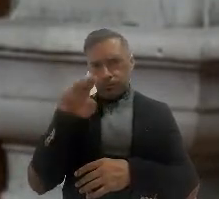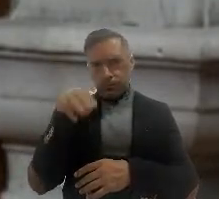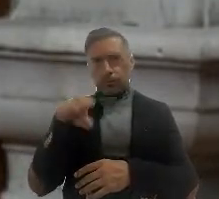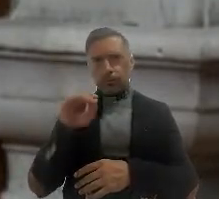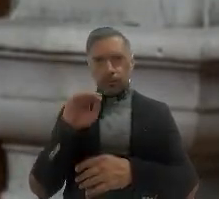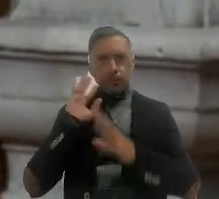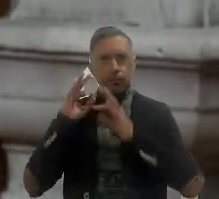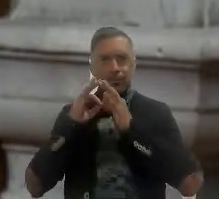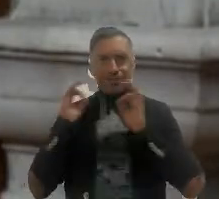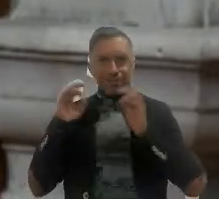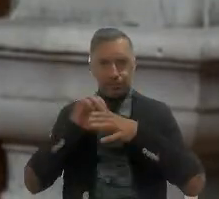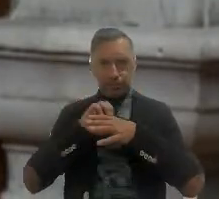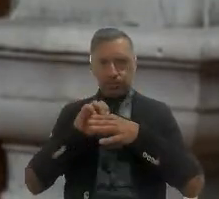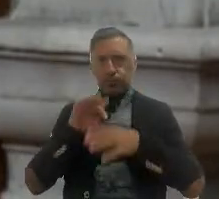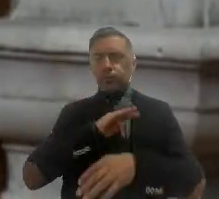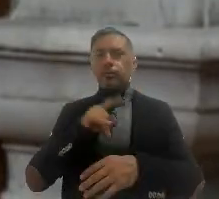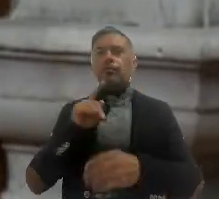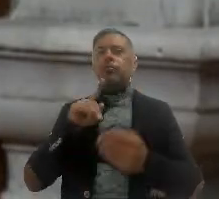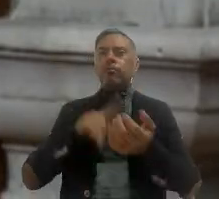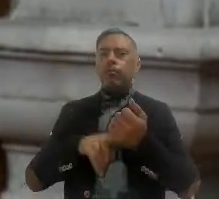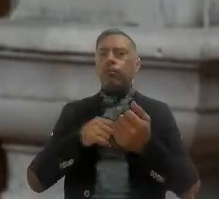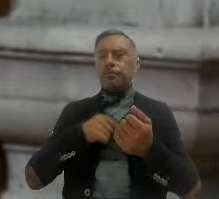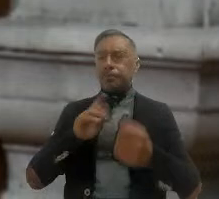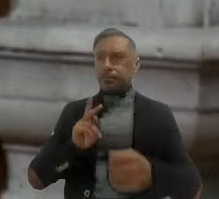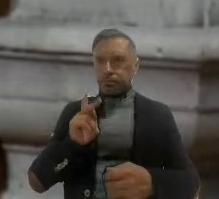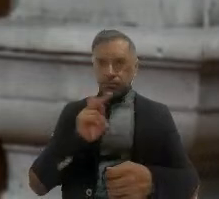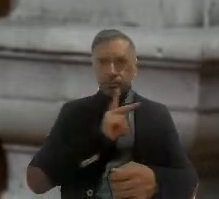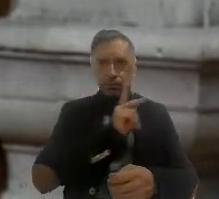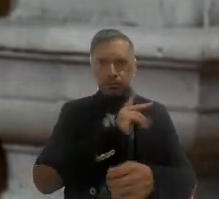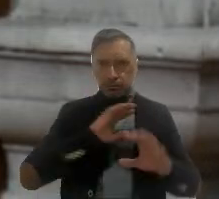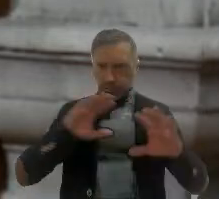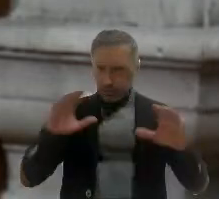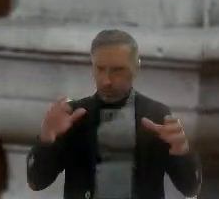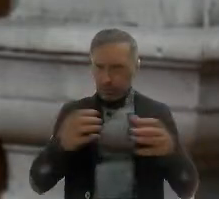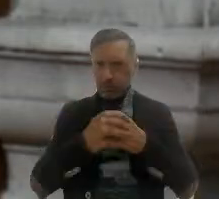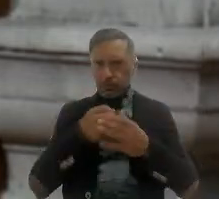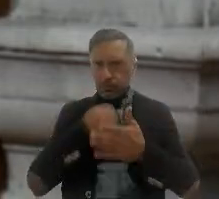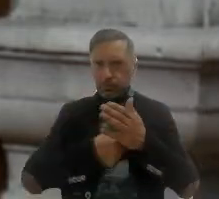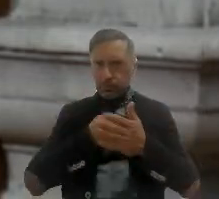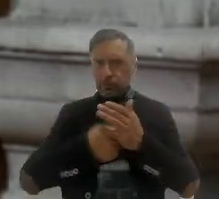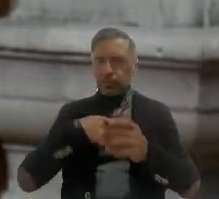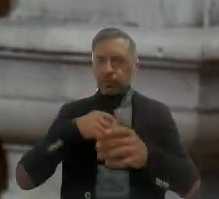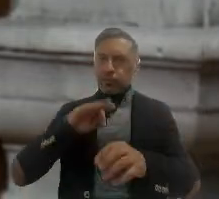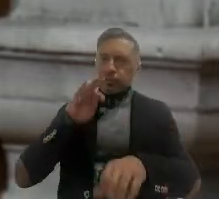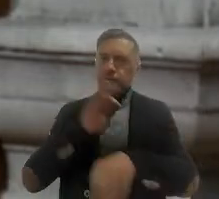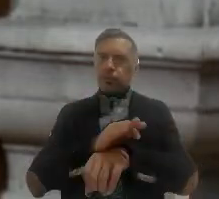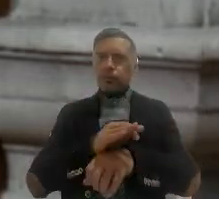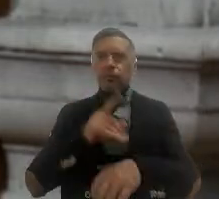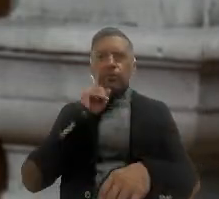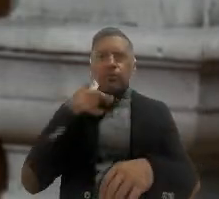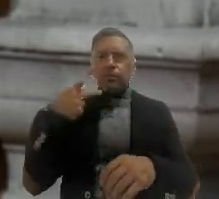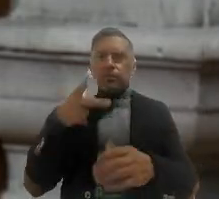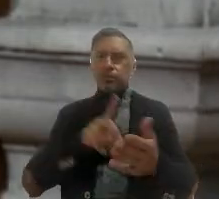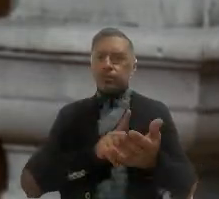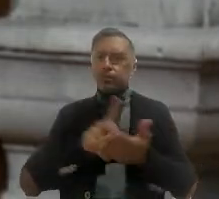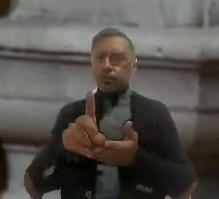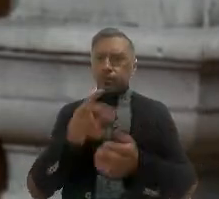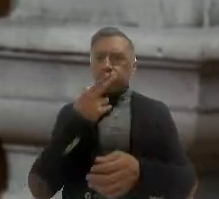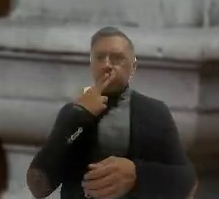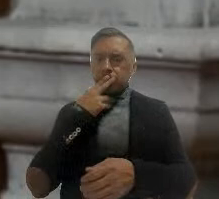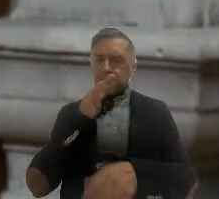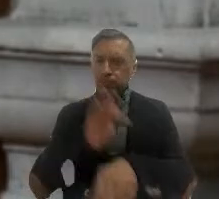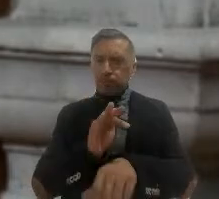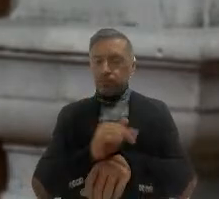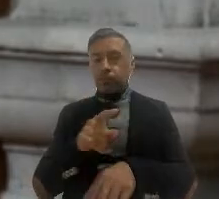colectivo para hacer todo lo posible por promover y proteger los derechos de las mujeres, de modo que cada